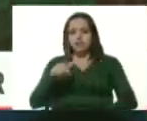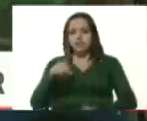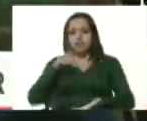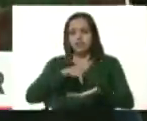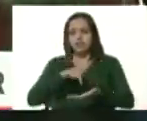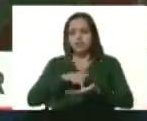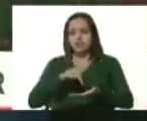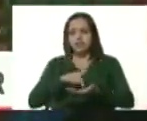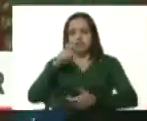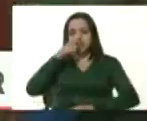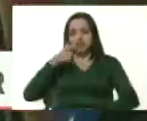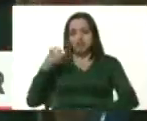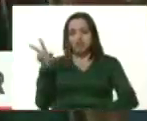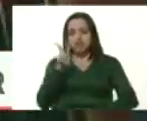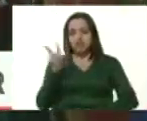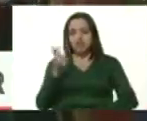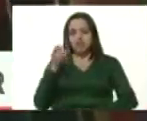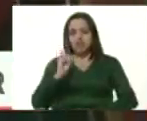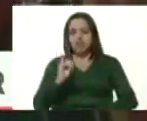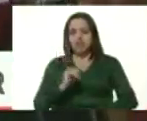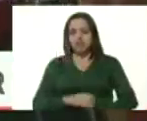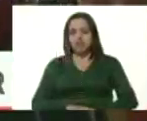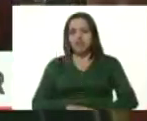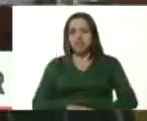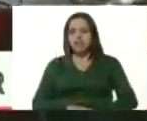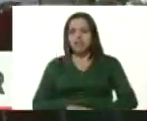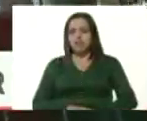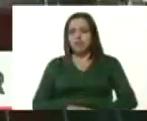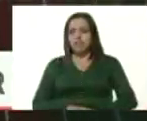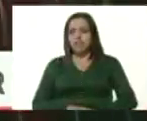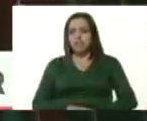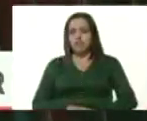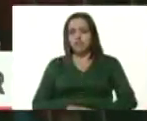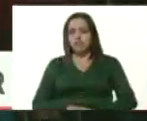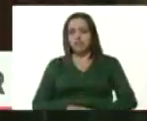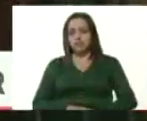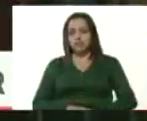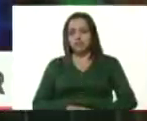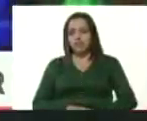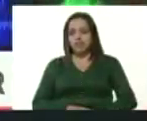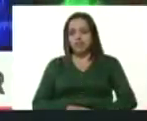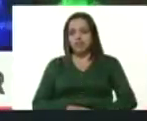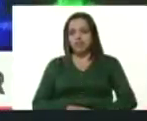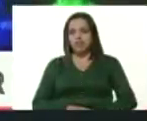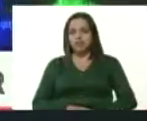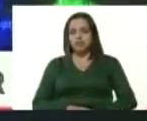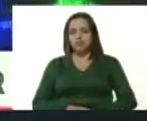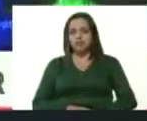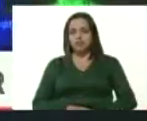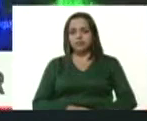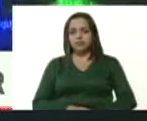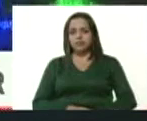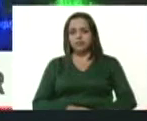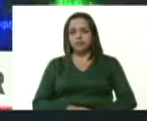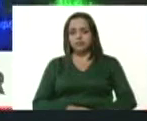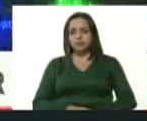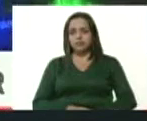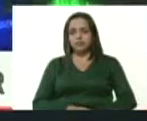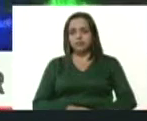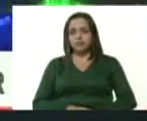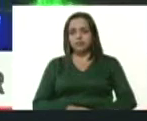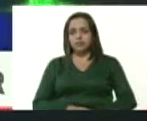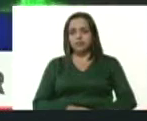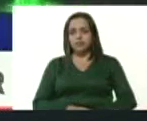mantenido además la dignidad en alto, la frente en alto ante la adversidad. Se ha levantado, eso lo destacaba el